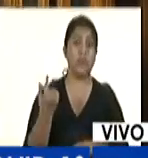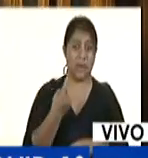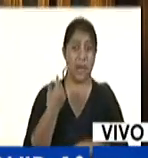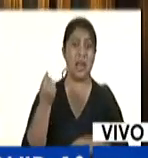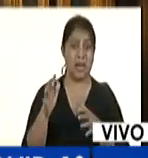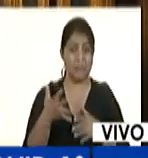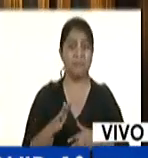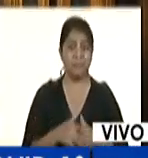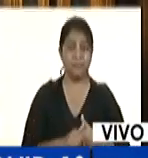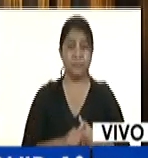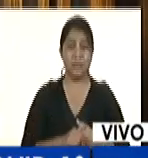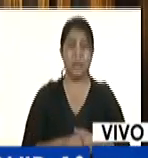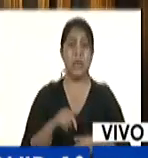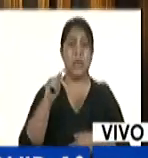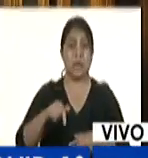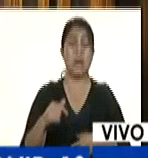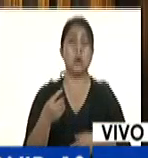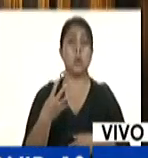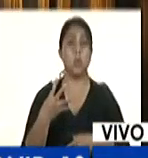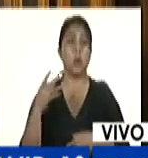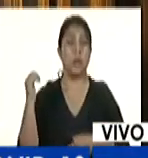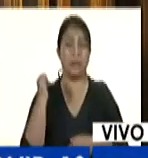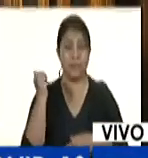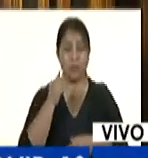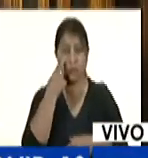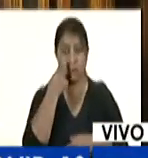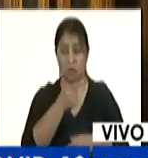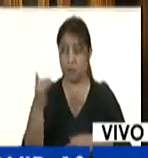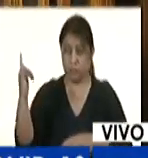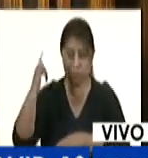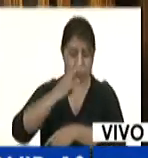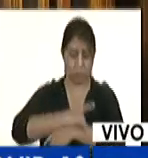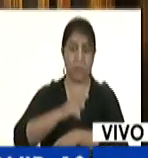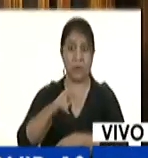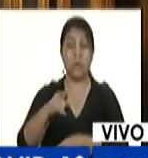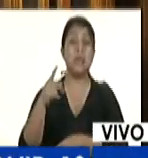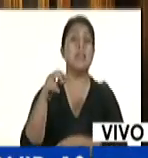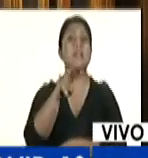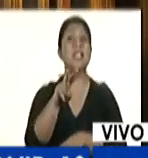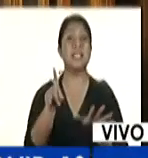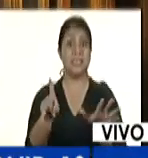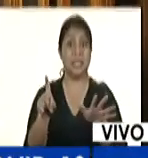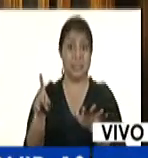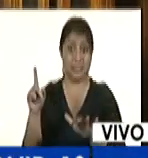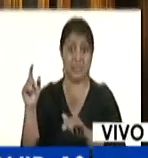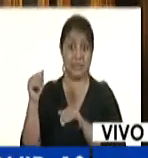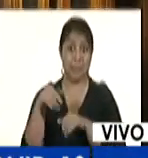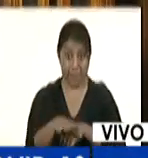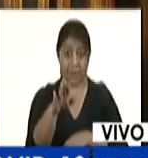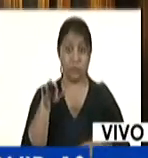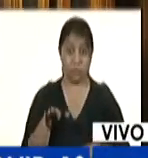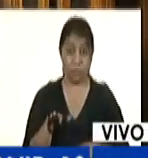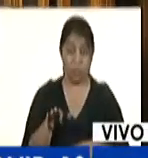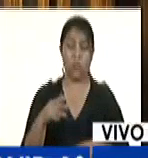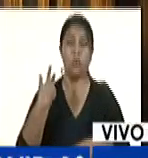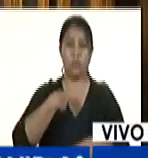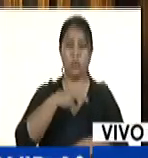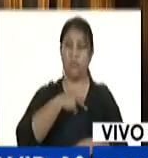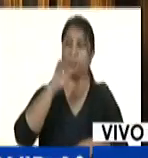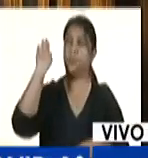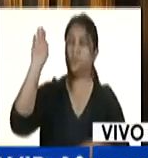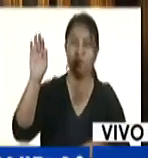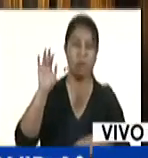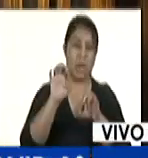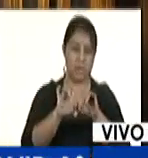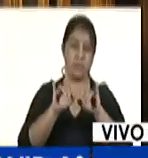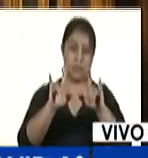El 4 de abril, a raíz de un vuelo que sucedió el 26 de marzo, nosotros le pedimos al gobierno de los Estados